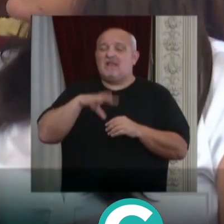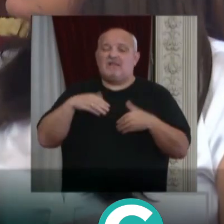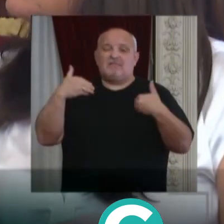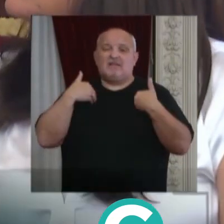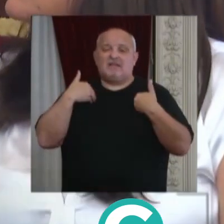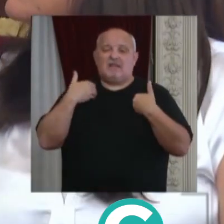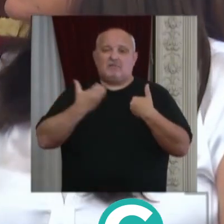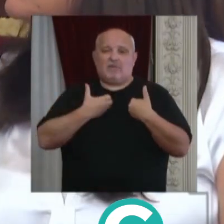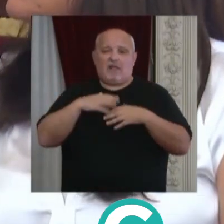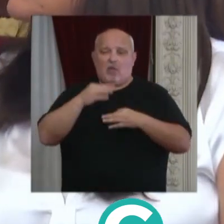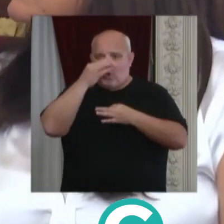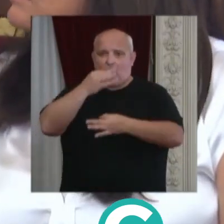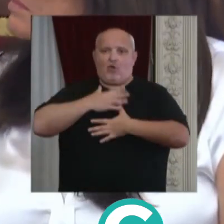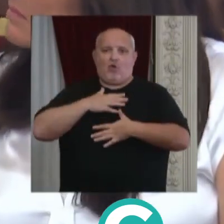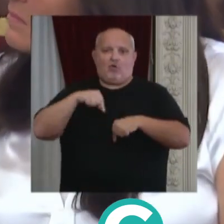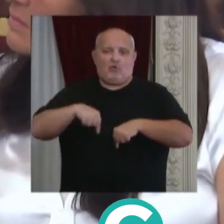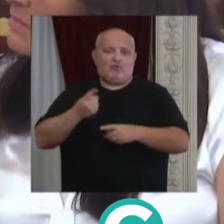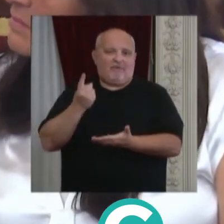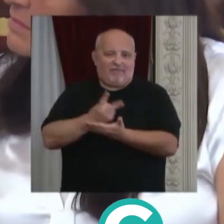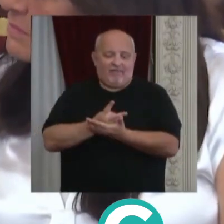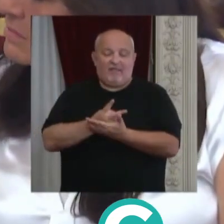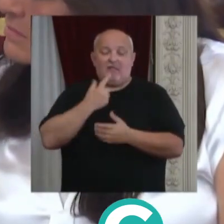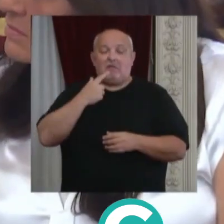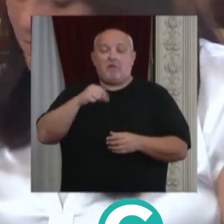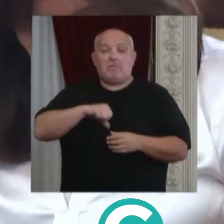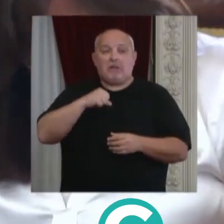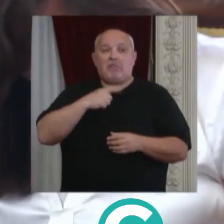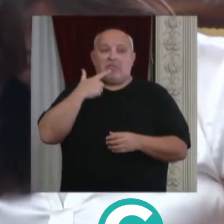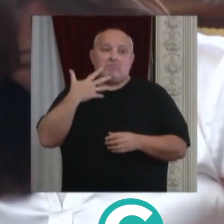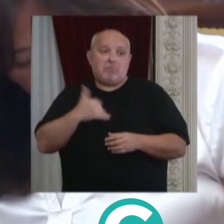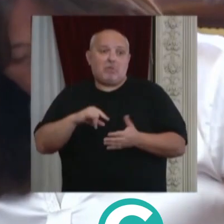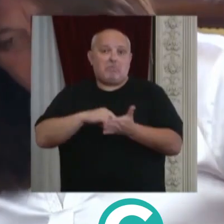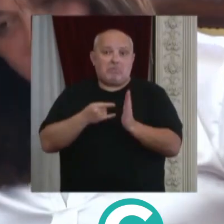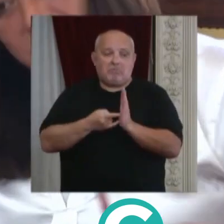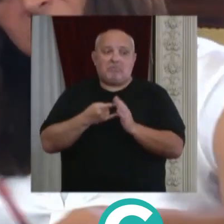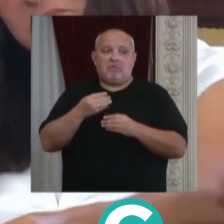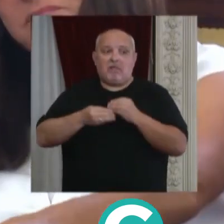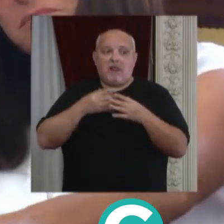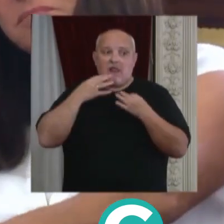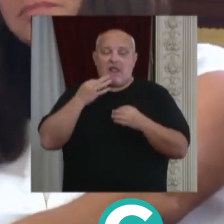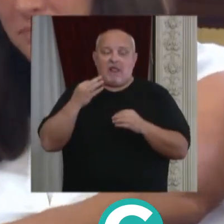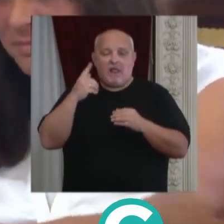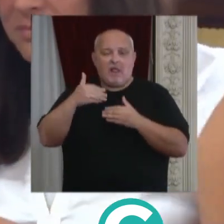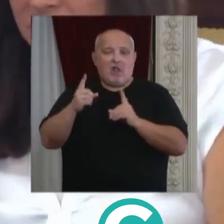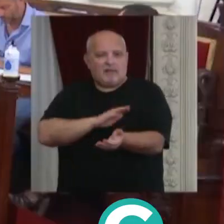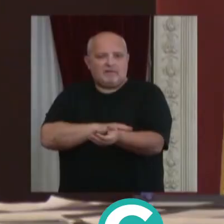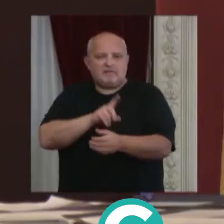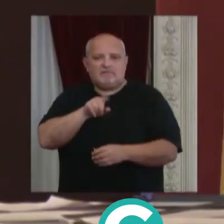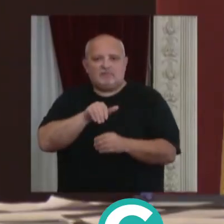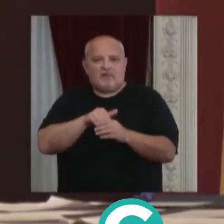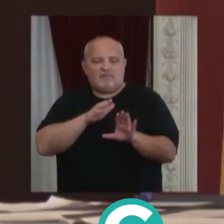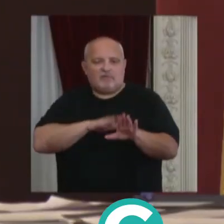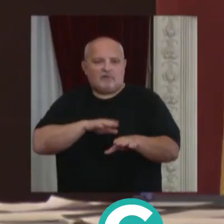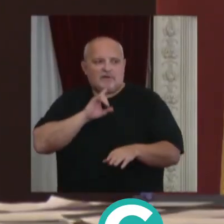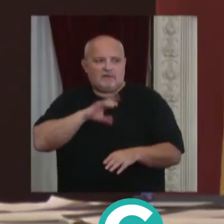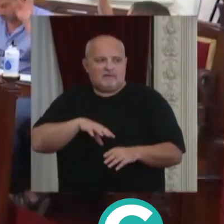del tejado del Ayuntamiento de Cádiz, cuando se habló de que el hospital era un proyecto, era una realidad a corto plazo. Durante